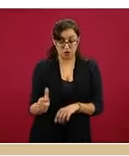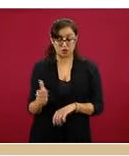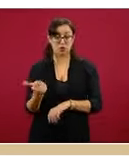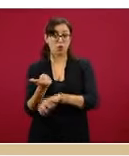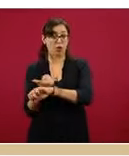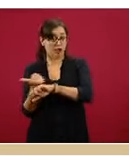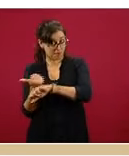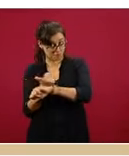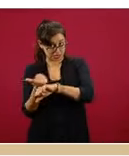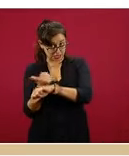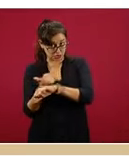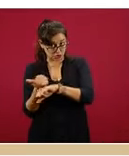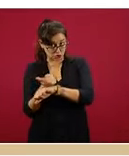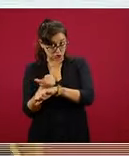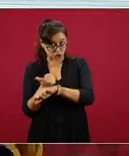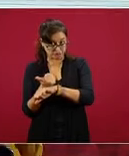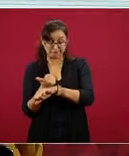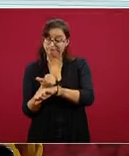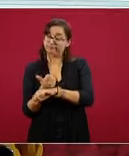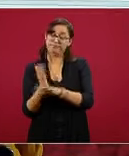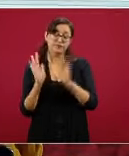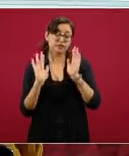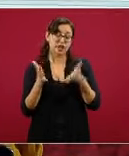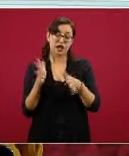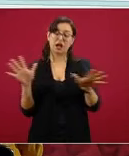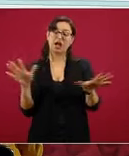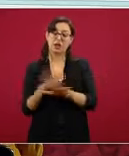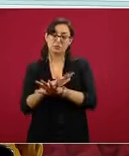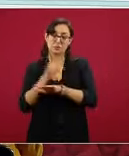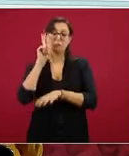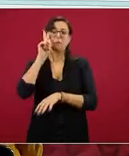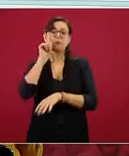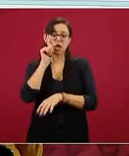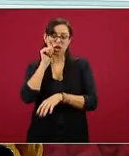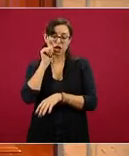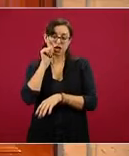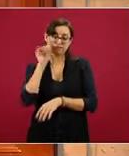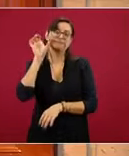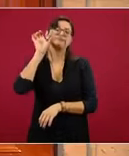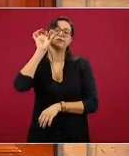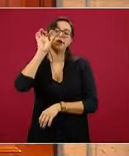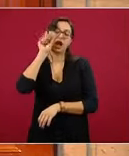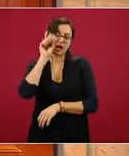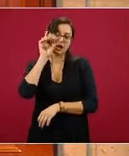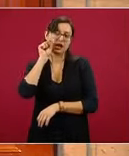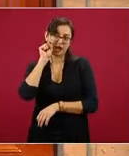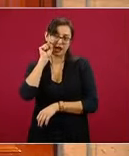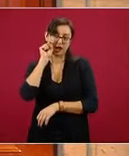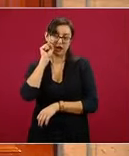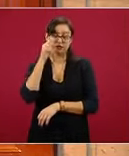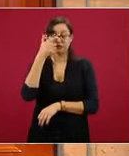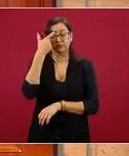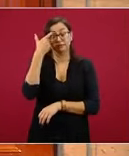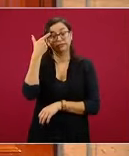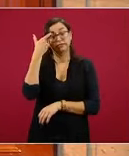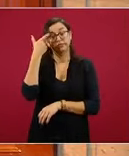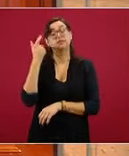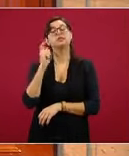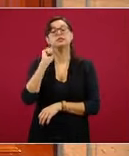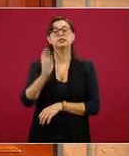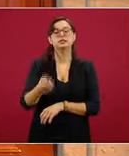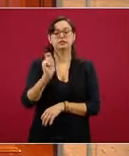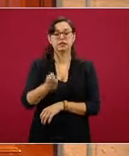color amarillo, y el día de mañana pasan a riesgo alto, es decir, color naranja. Entonces, las personas que viven en